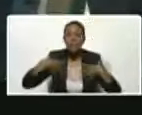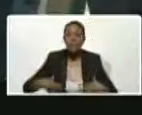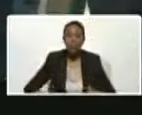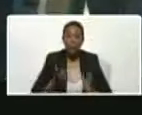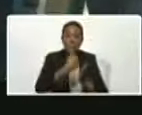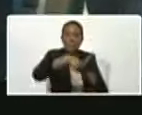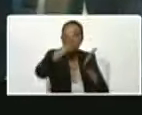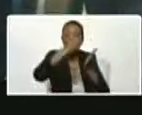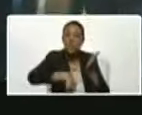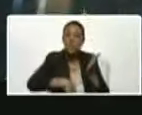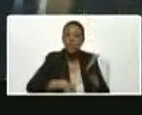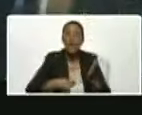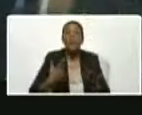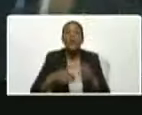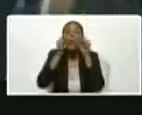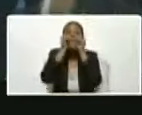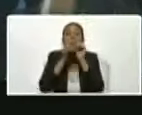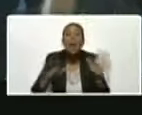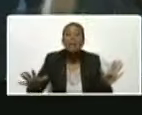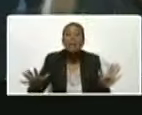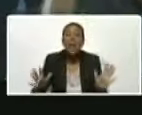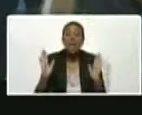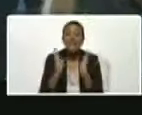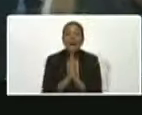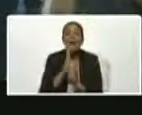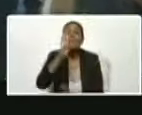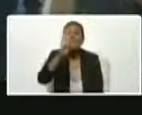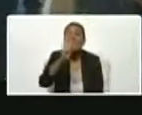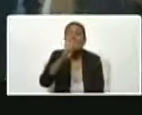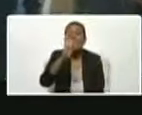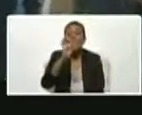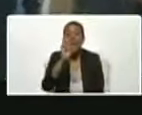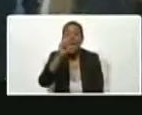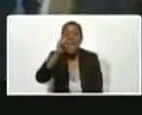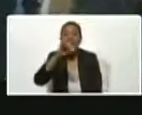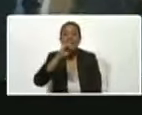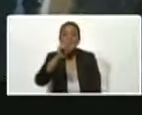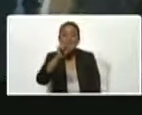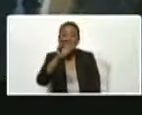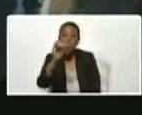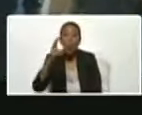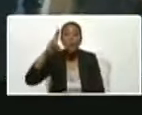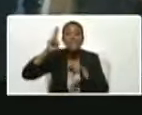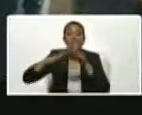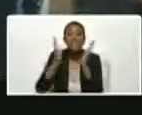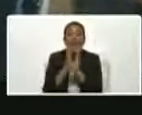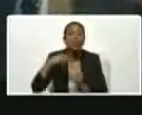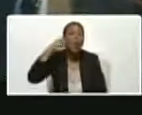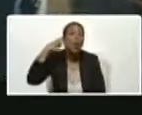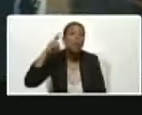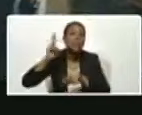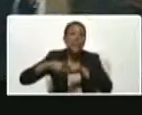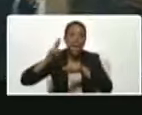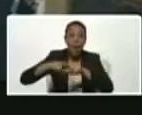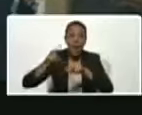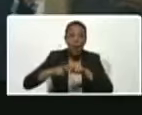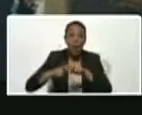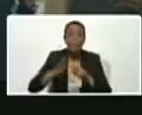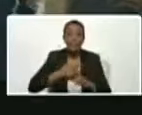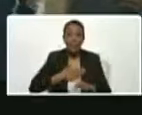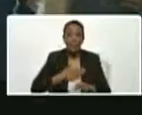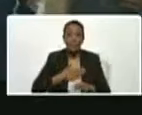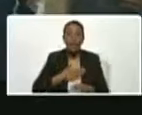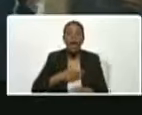iluminación con las bendiciones de San Benito y sus chimb angueles en nombre de mi general